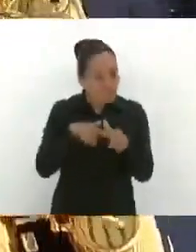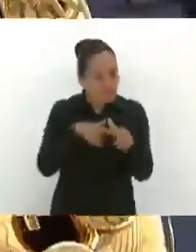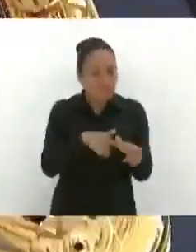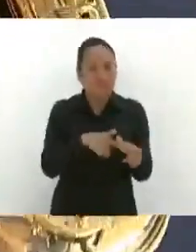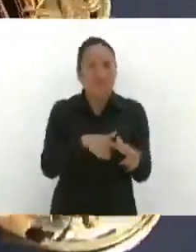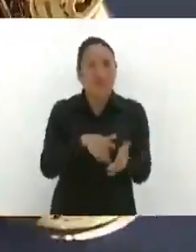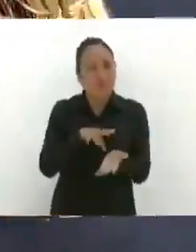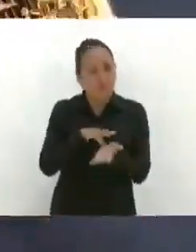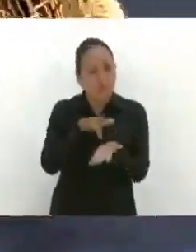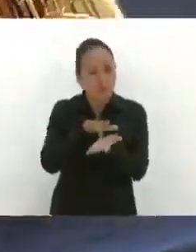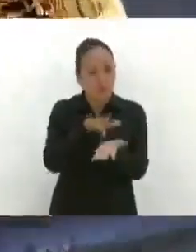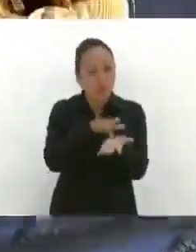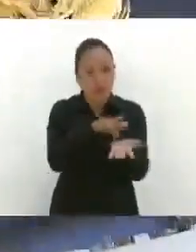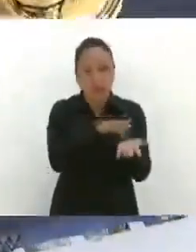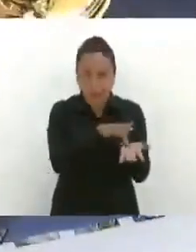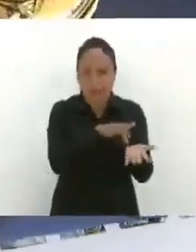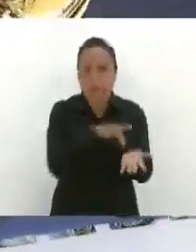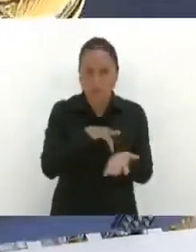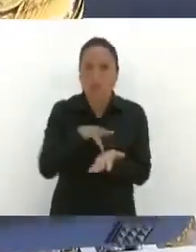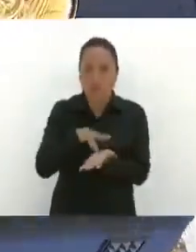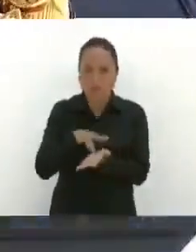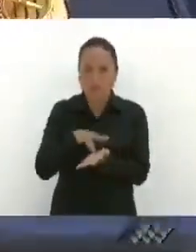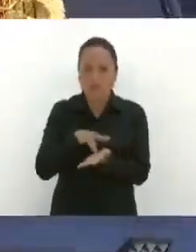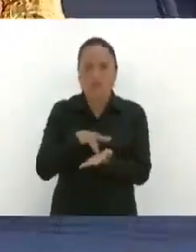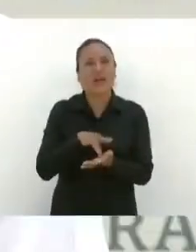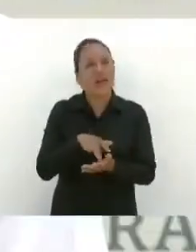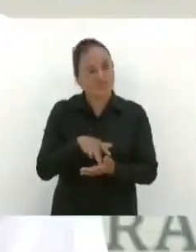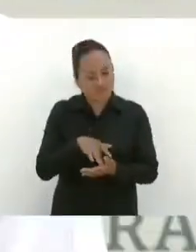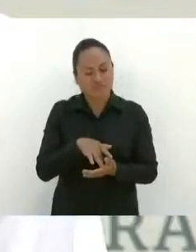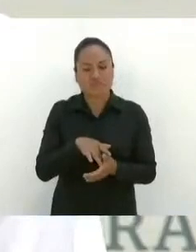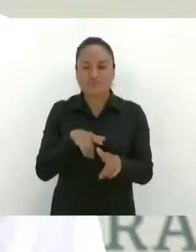Vamos a Seguir